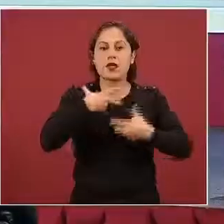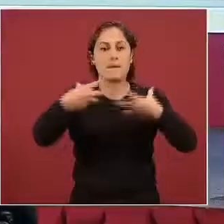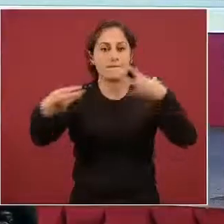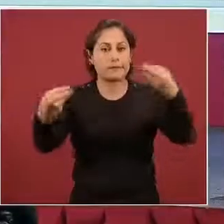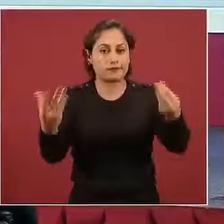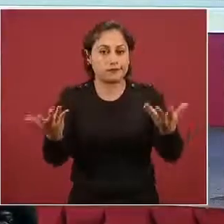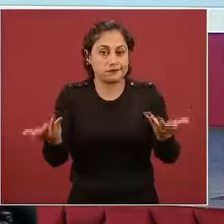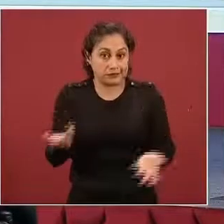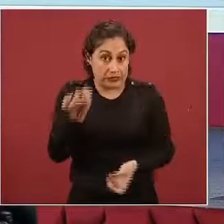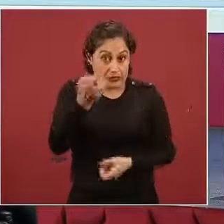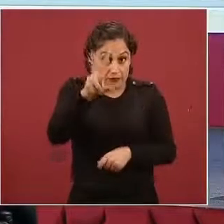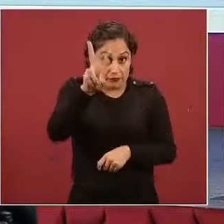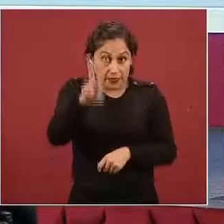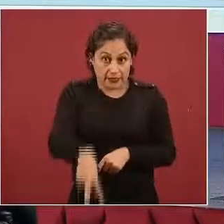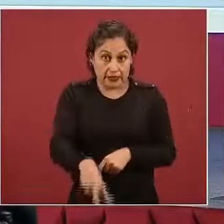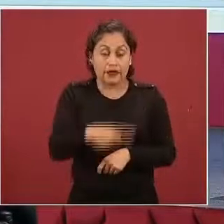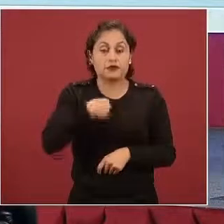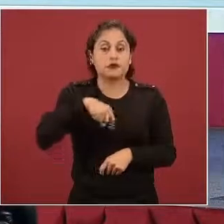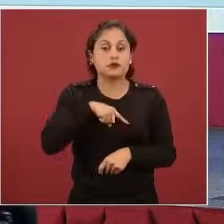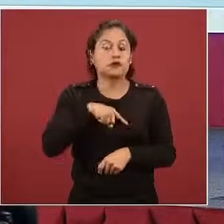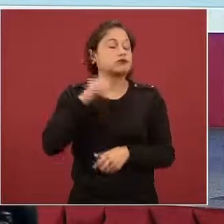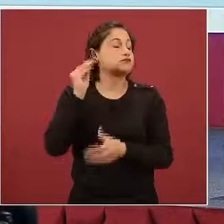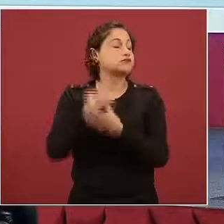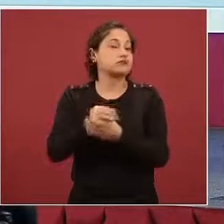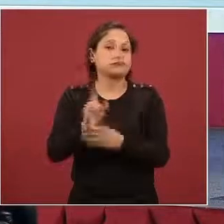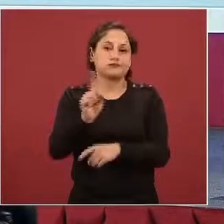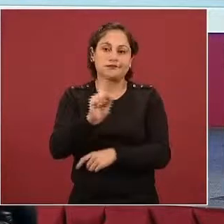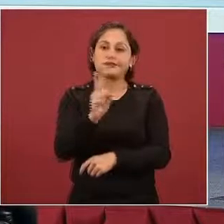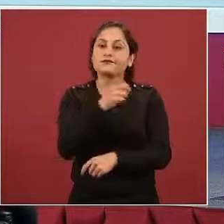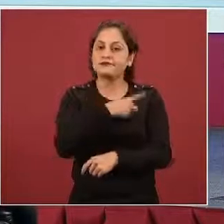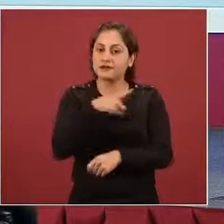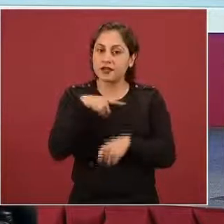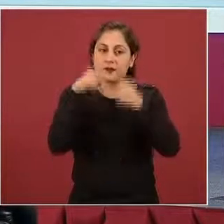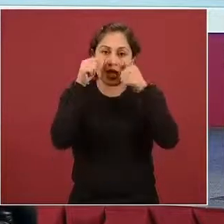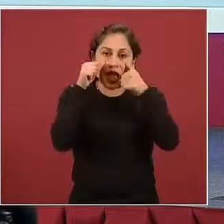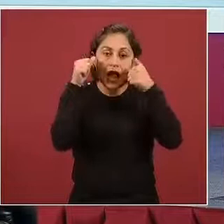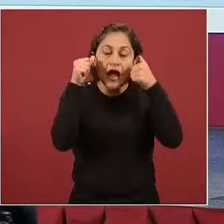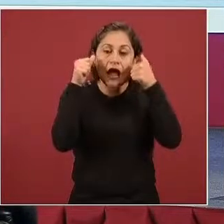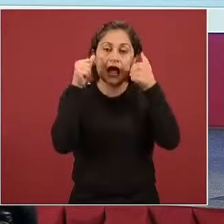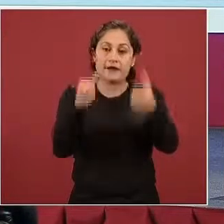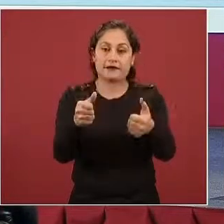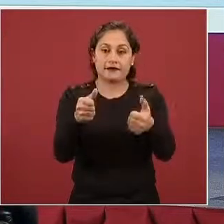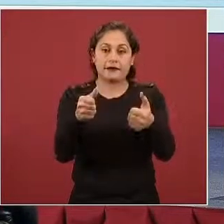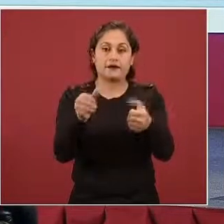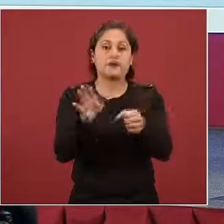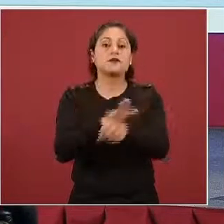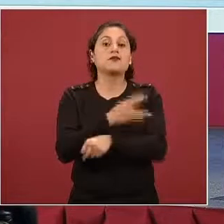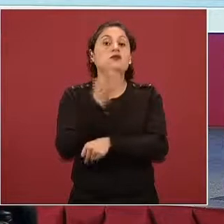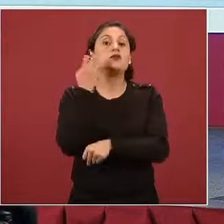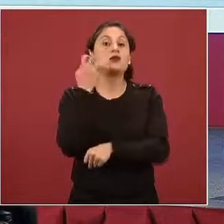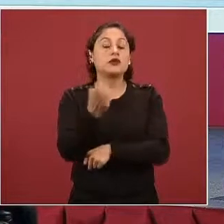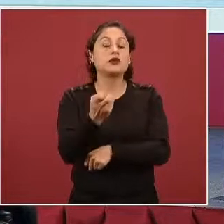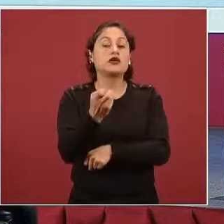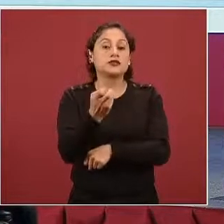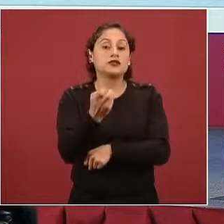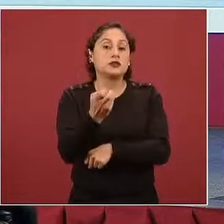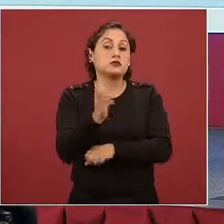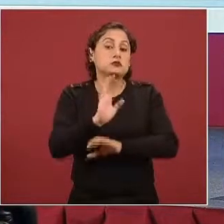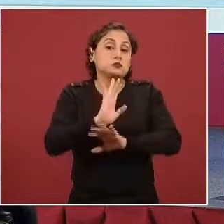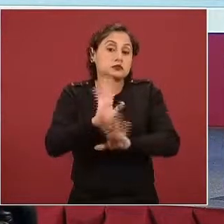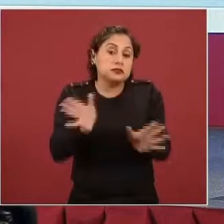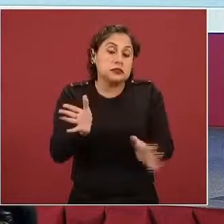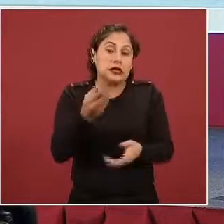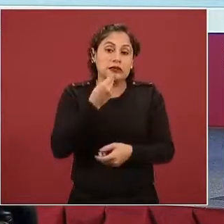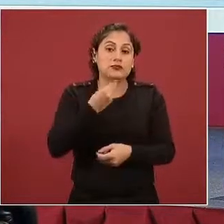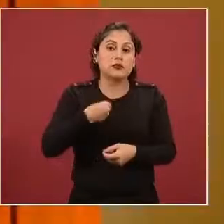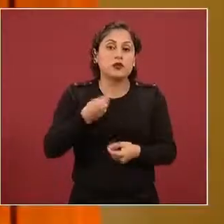escapar tampoco de ella en la medida en que es indispensable, no solo necesario, indispensable reabrir las actividades económicas